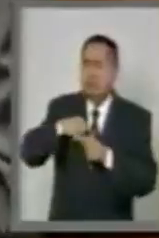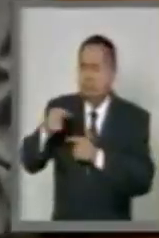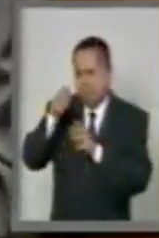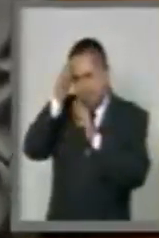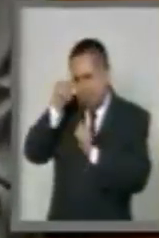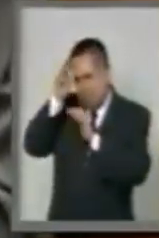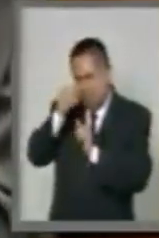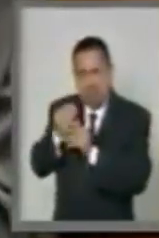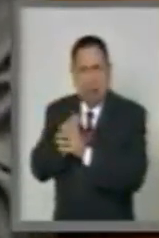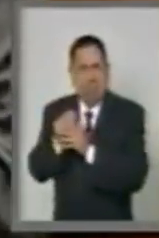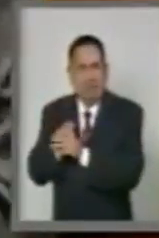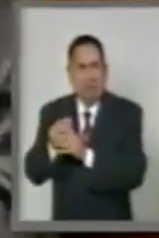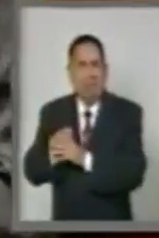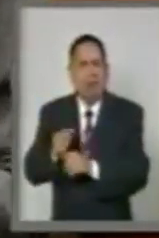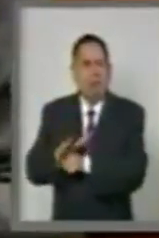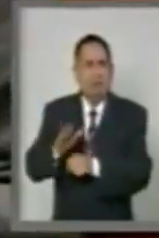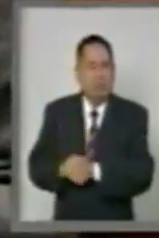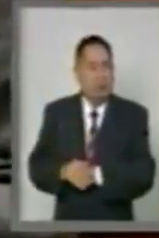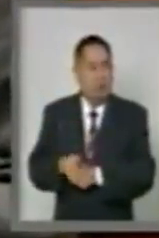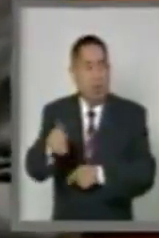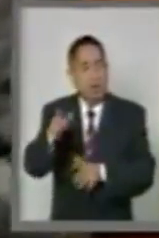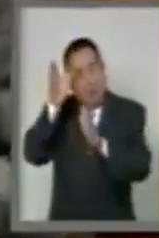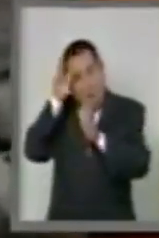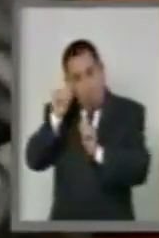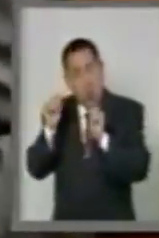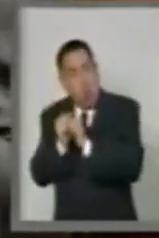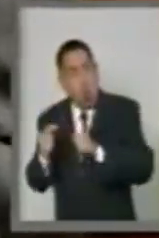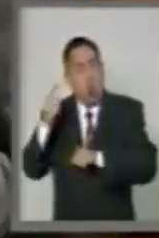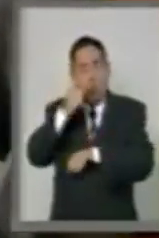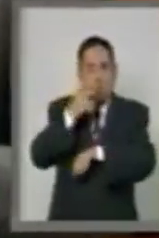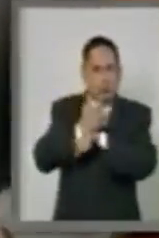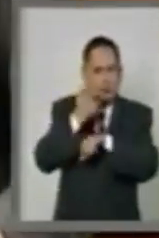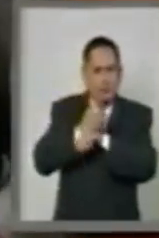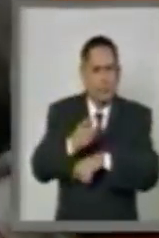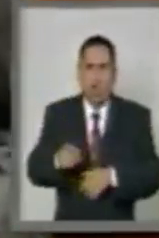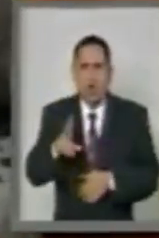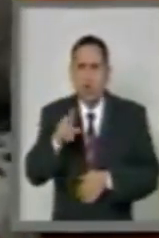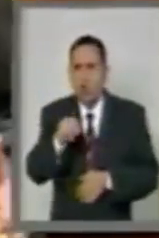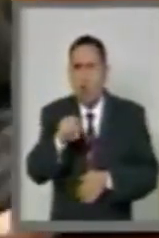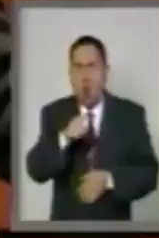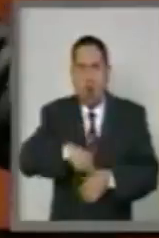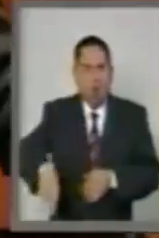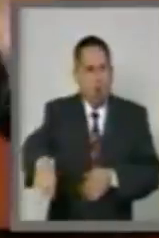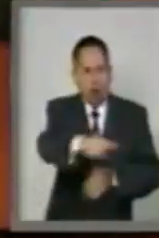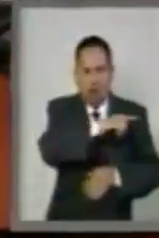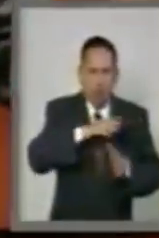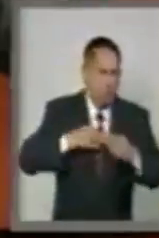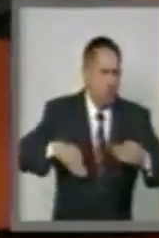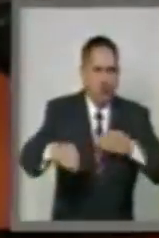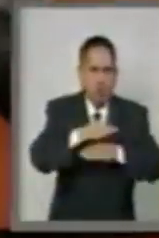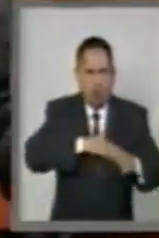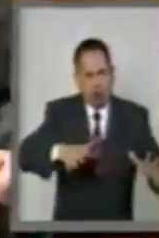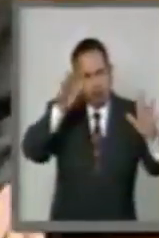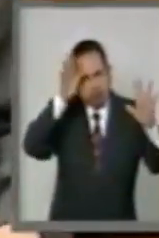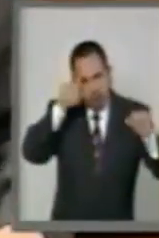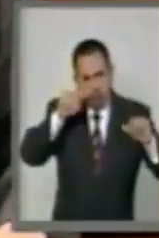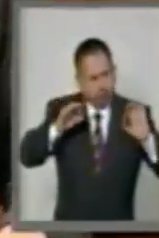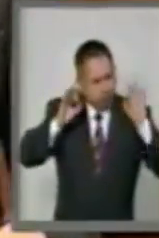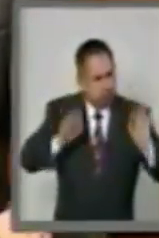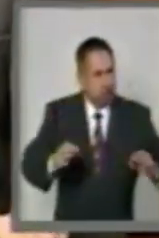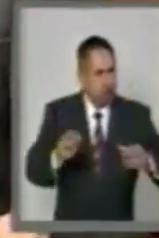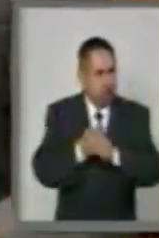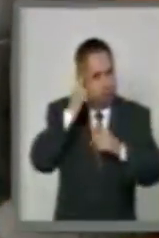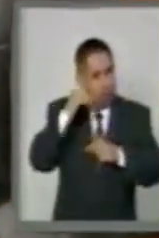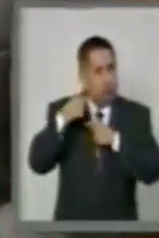con los intereses extranjeros. No se hizo un consenso que pudiera llevarnos a una lucha para transformar este